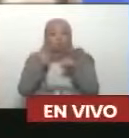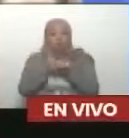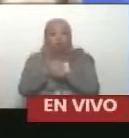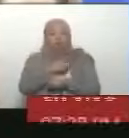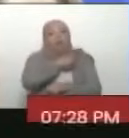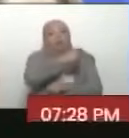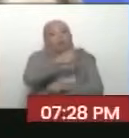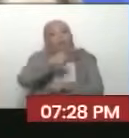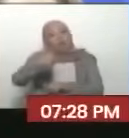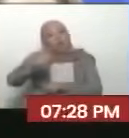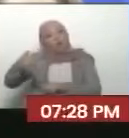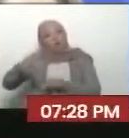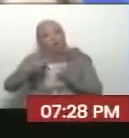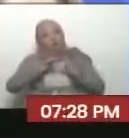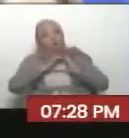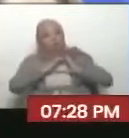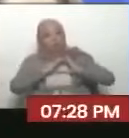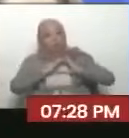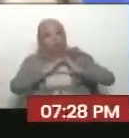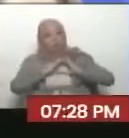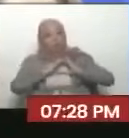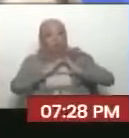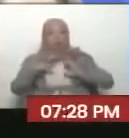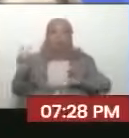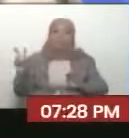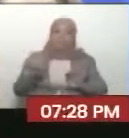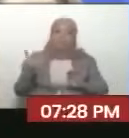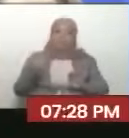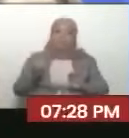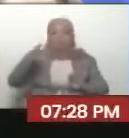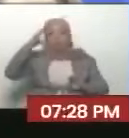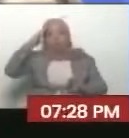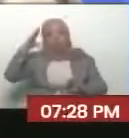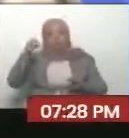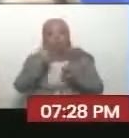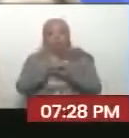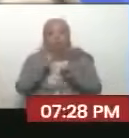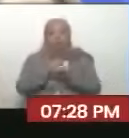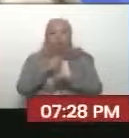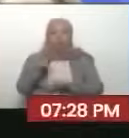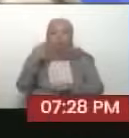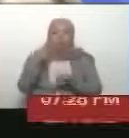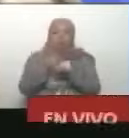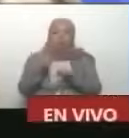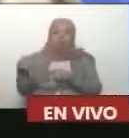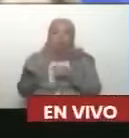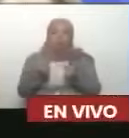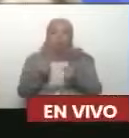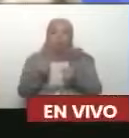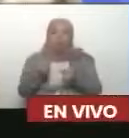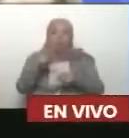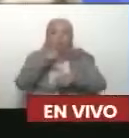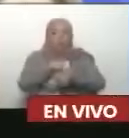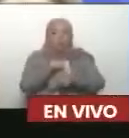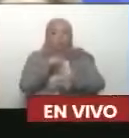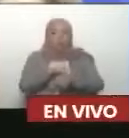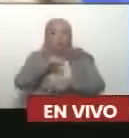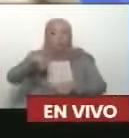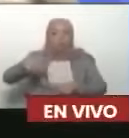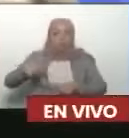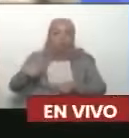cada uno de nuestros corazones. Y así como Venezuela, bueno, darle los saludos a la primera combatiente, a la doctora Cilia, a